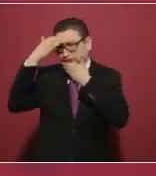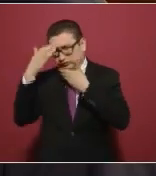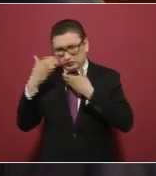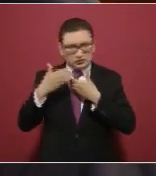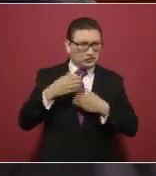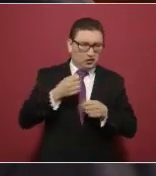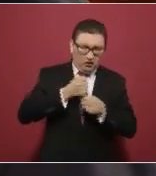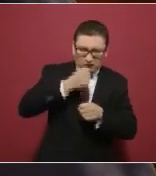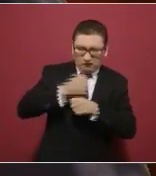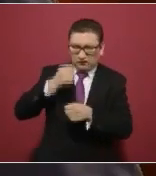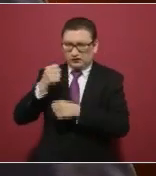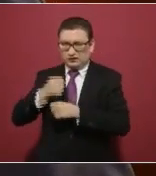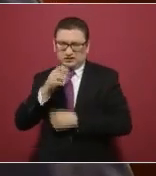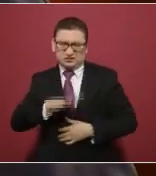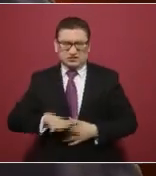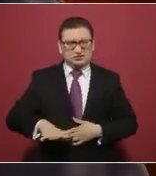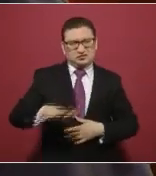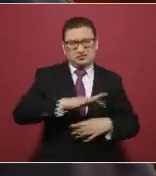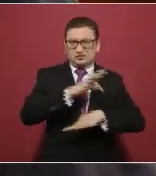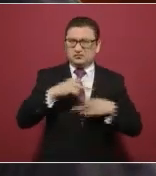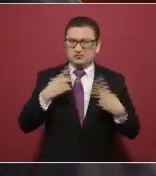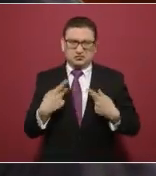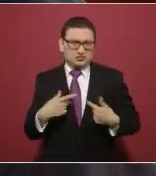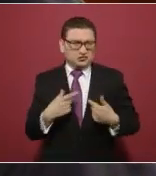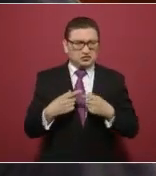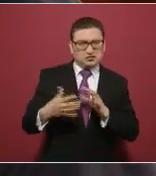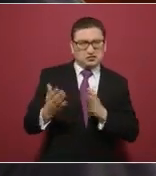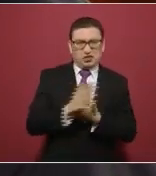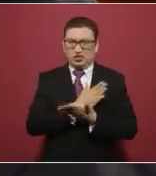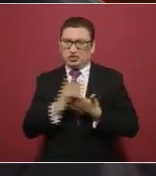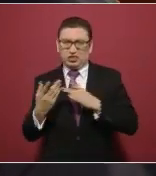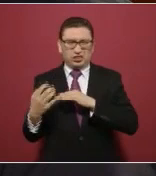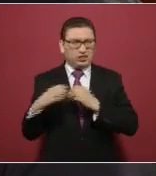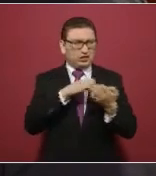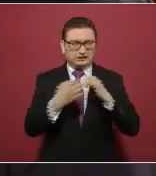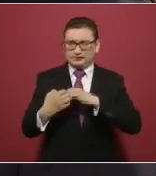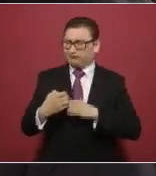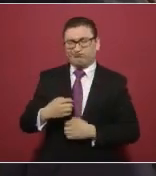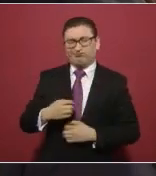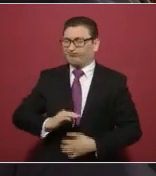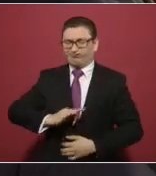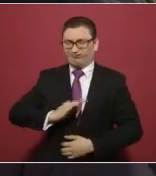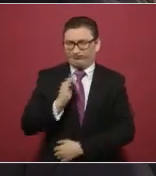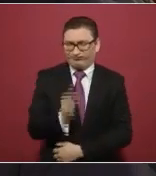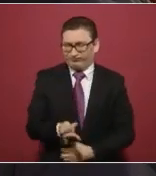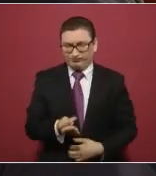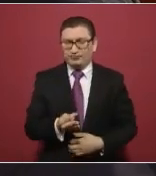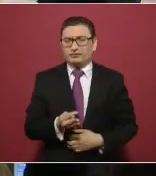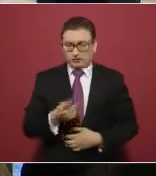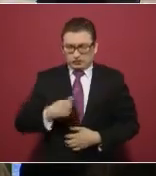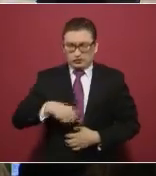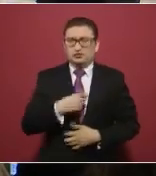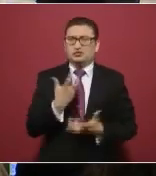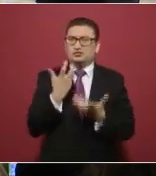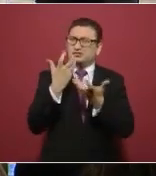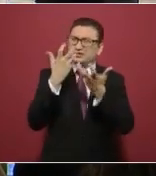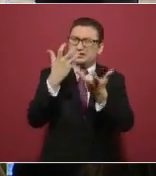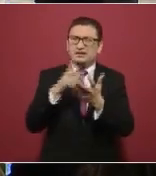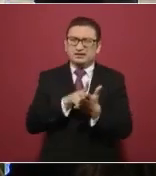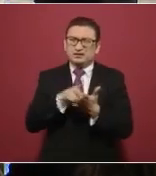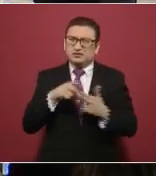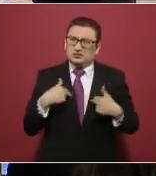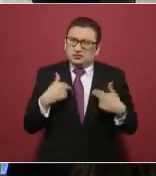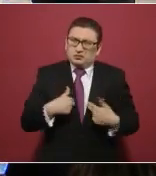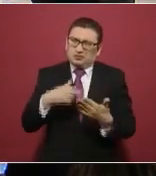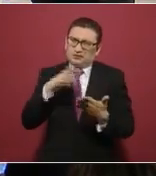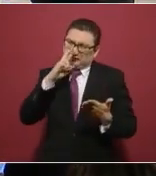tejido social es simple y sencillamente inaceptable. Aspiramos a que los derechos humanos